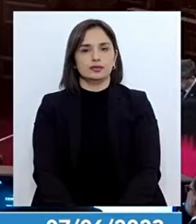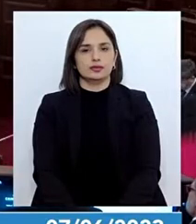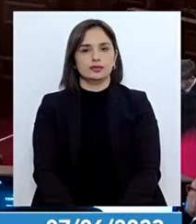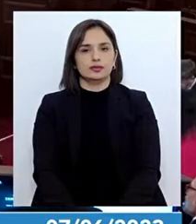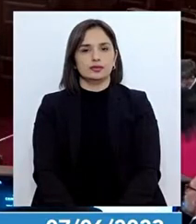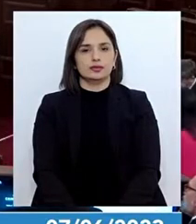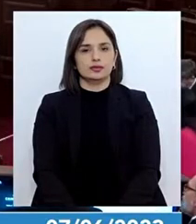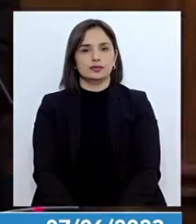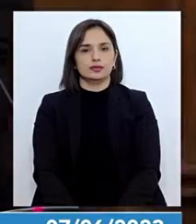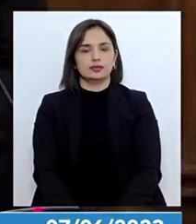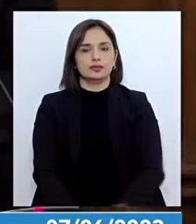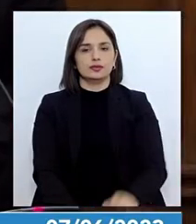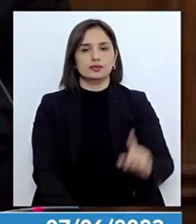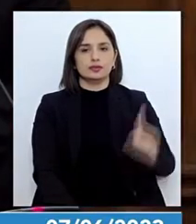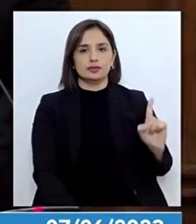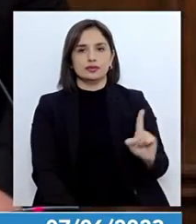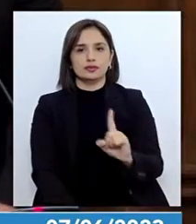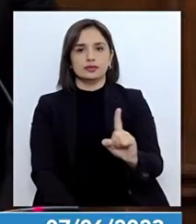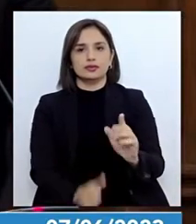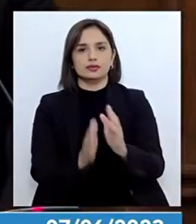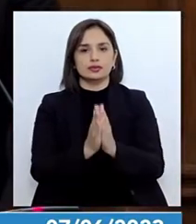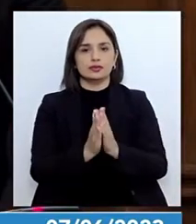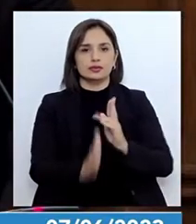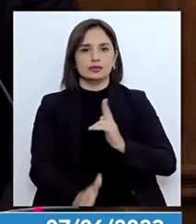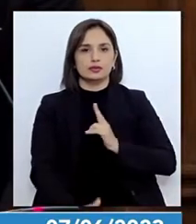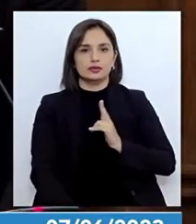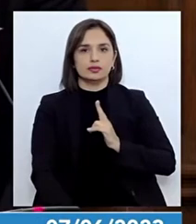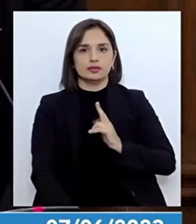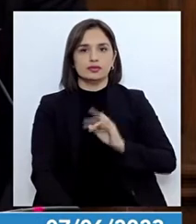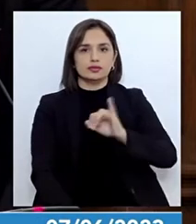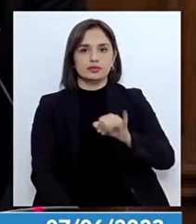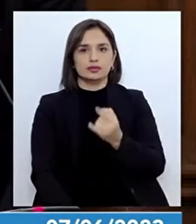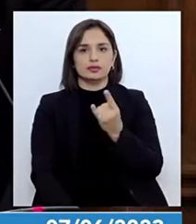Le pido pasar adelante, por favor, a don Julio Ñanco Antilef.